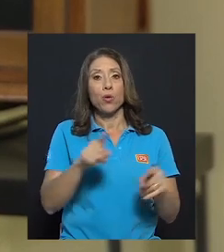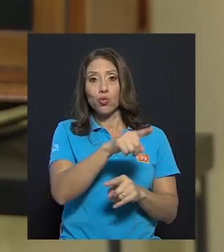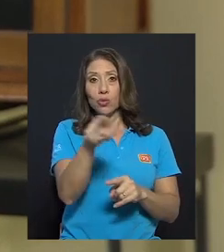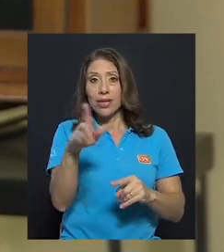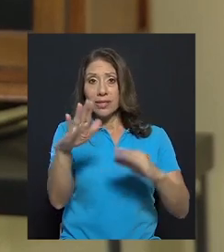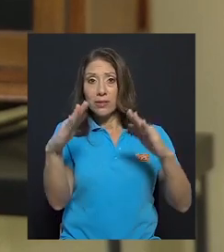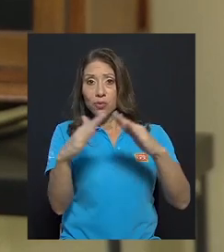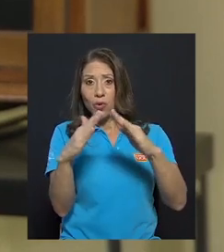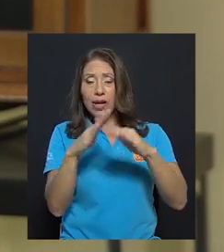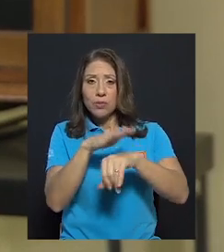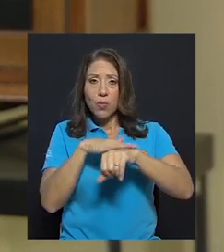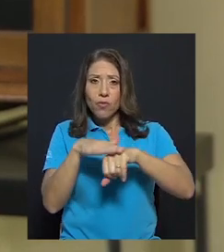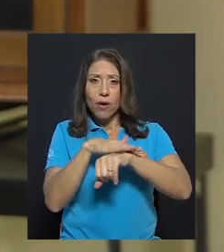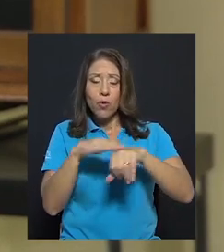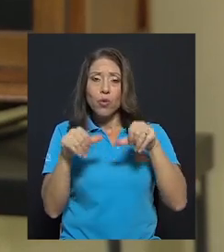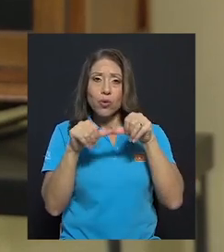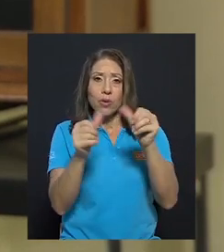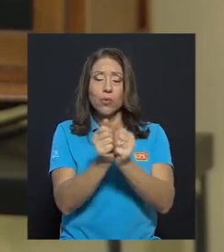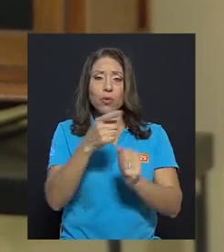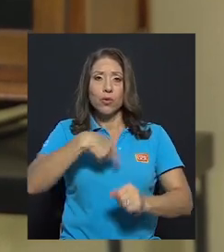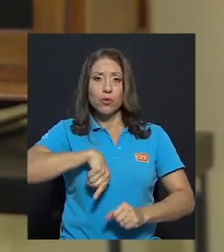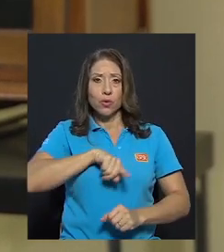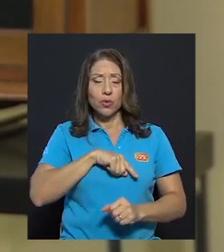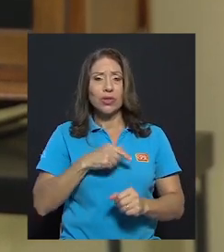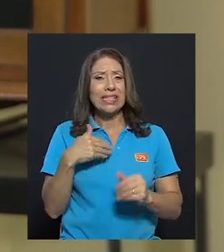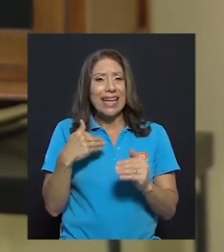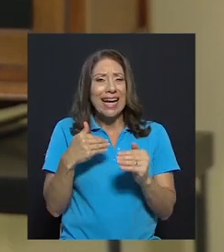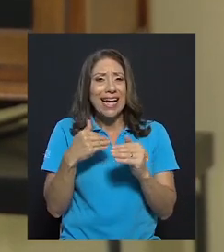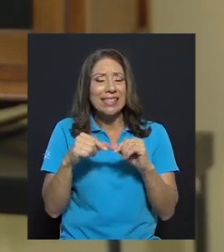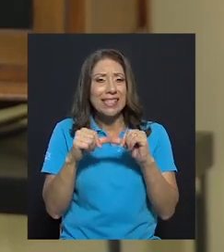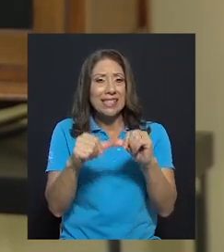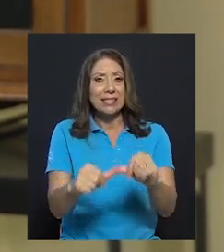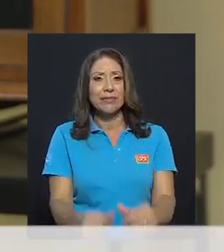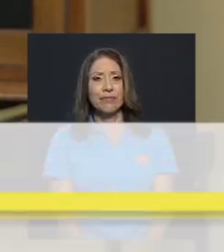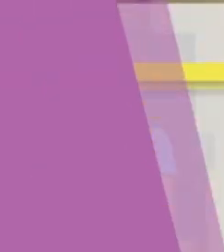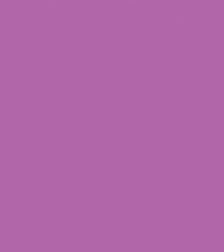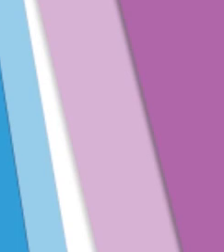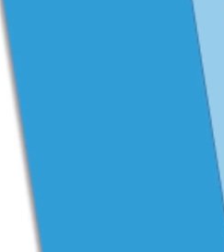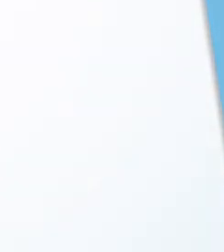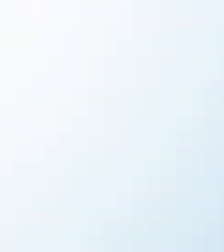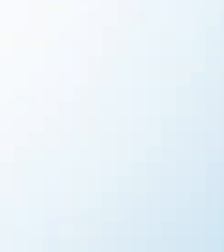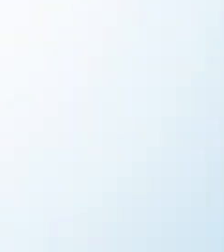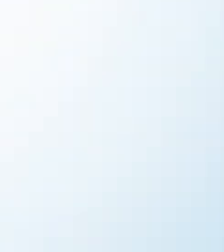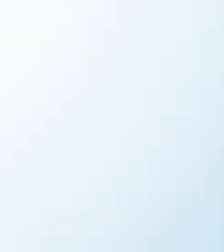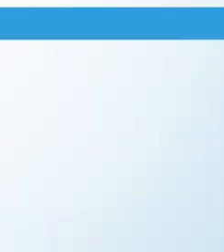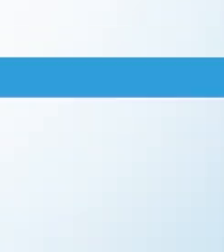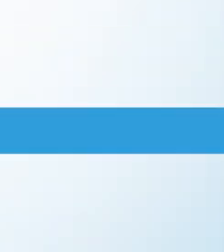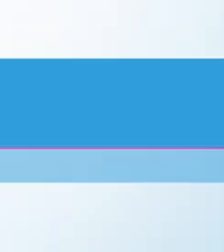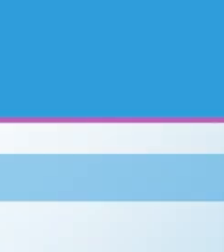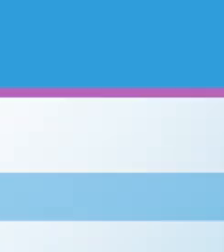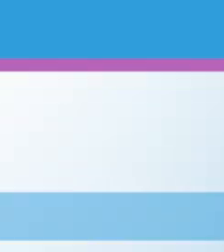que ustedes en sus hogares, por favor, quédense con nosotros y ya casi retornamos.